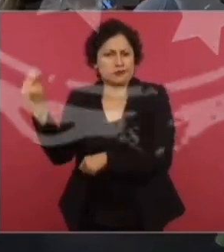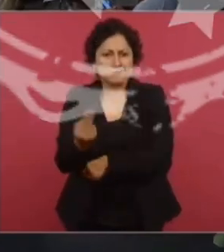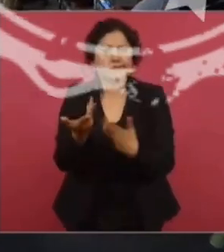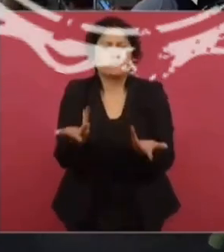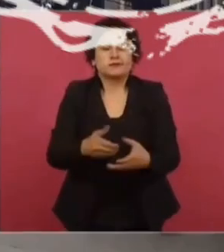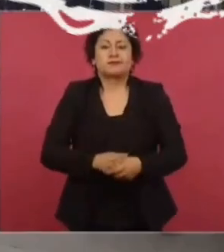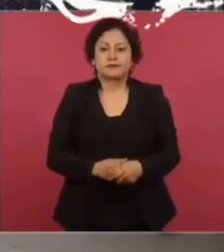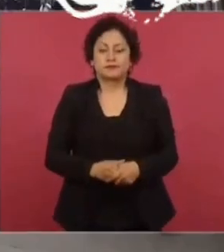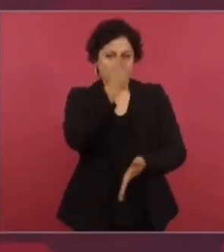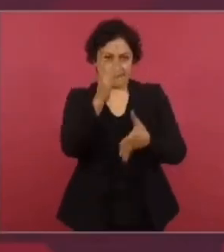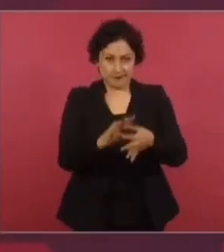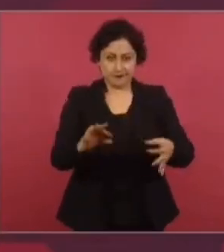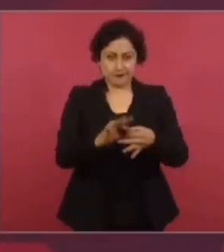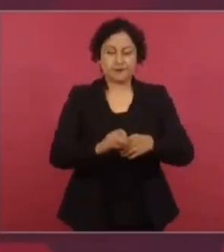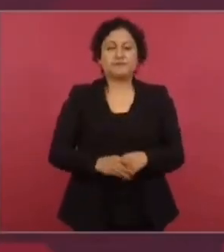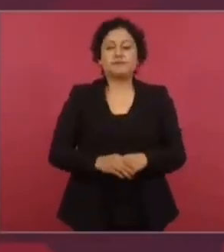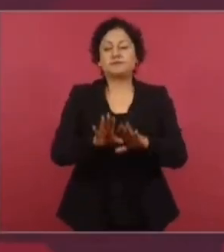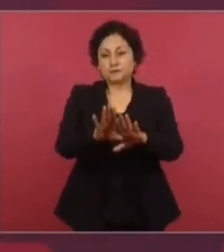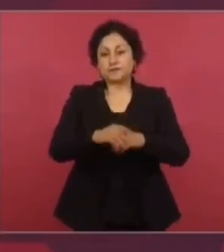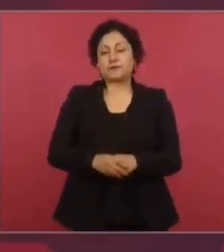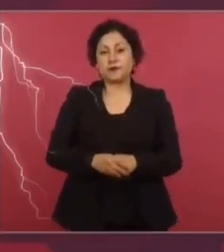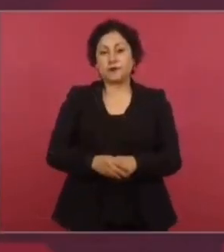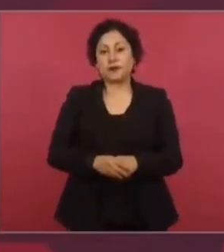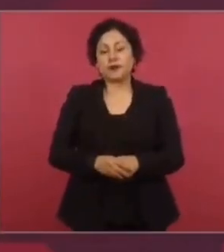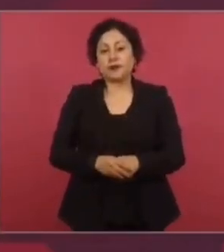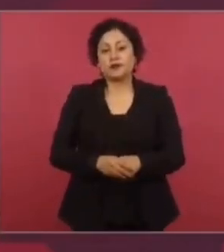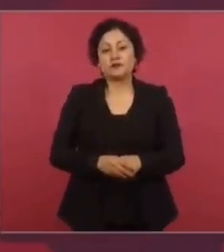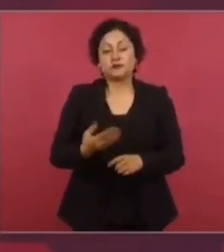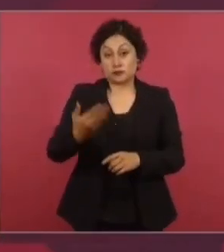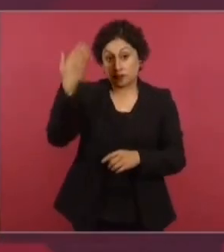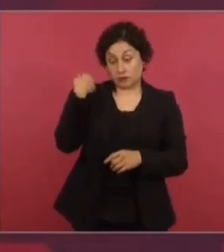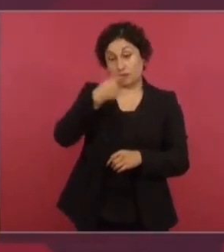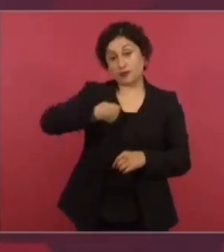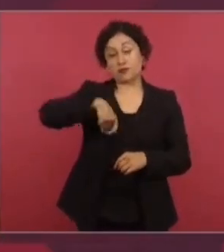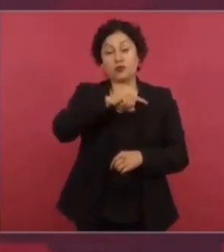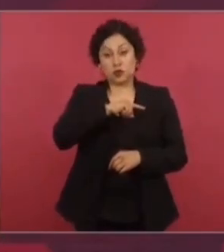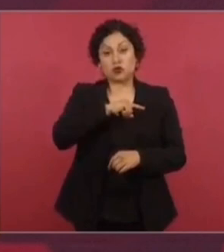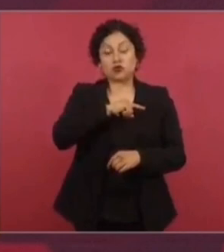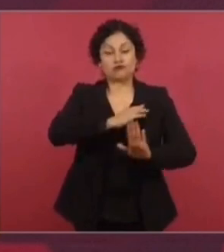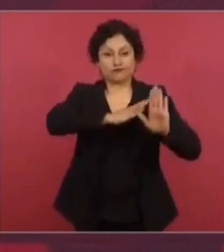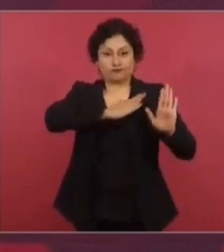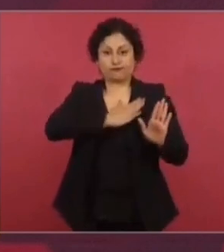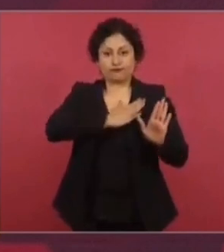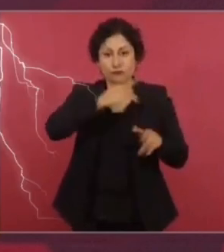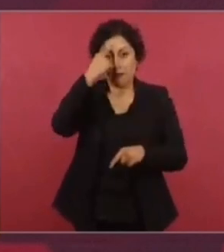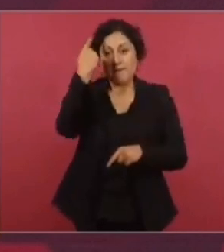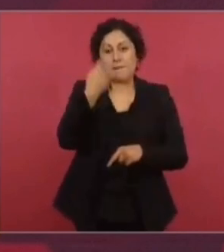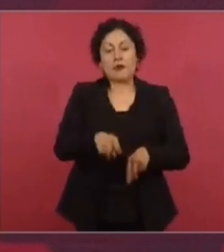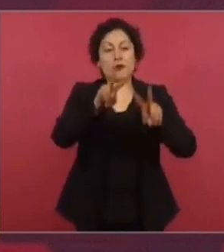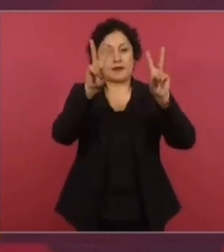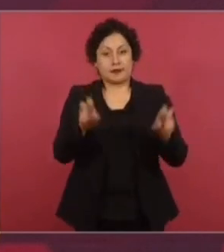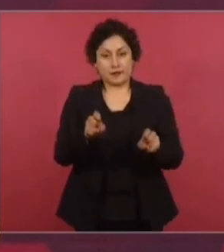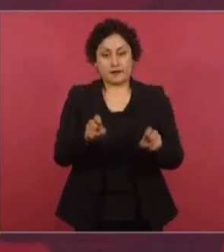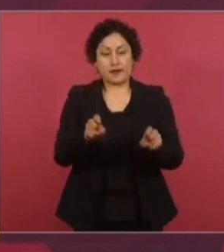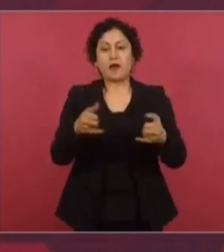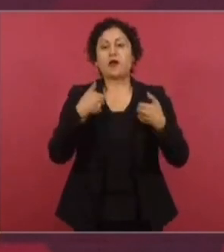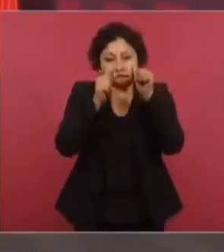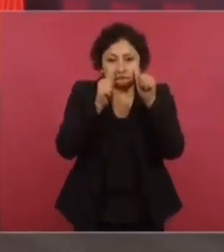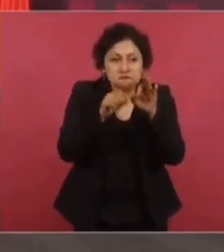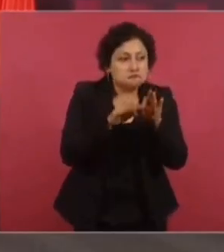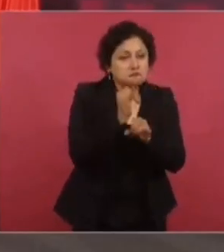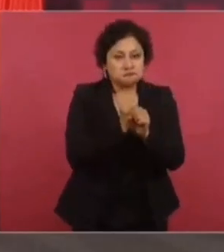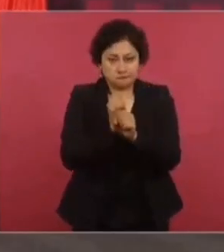este ya lo he explicado hicimos el compromiso de conocer toda la verdad sobre el caso de los jóvenes desaparecidos en